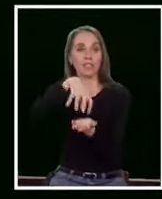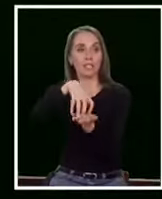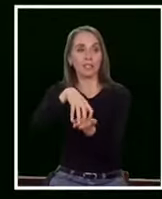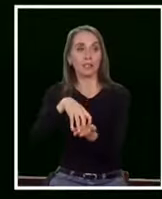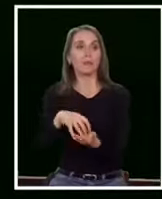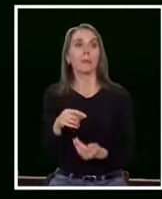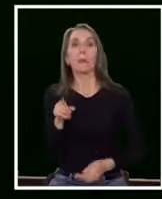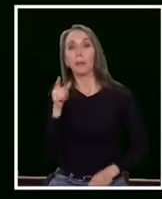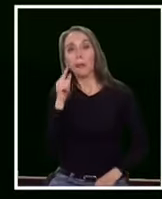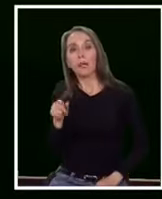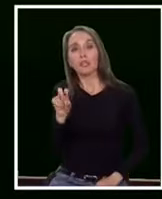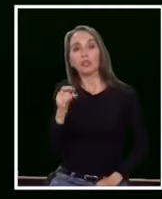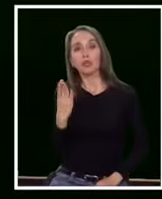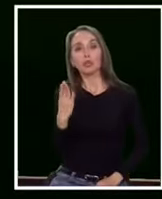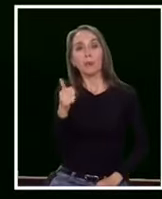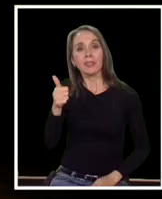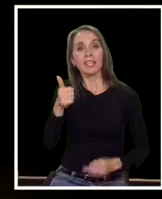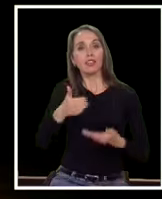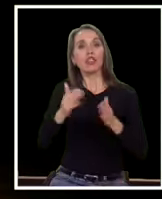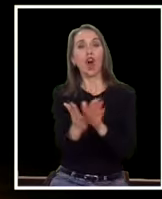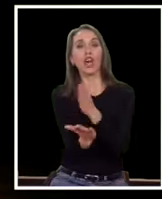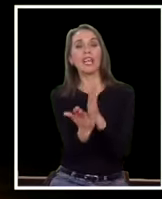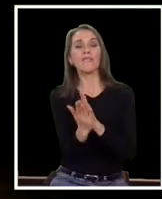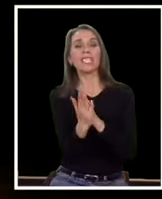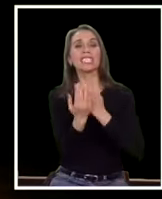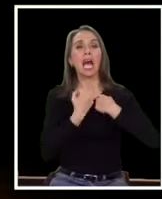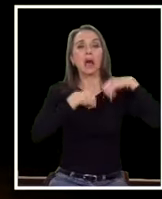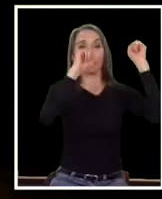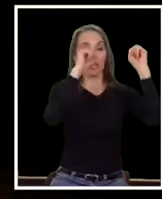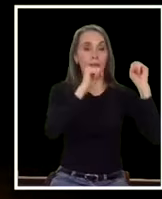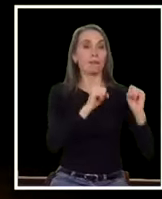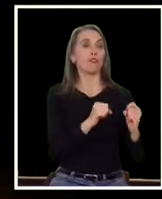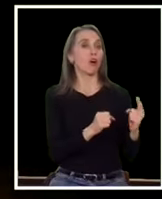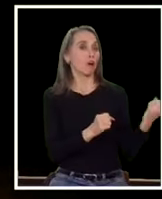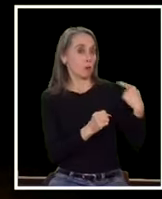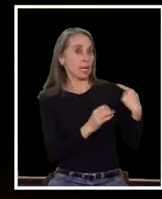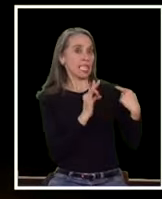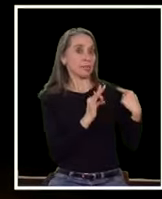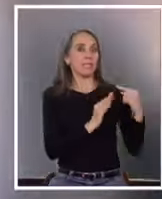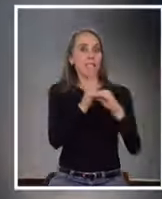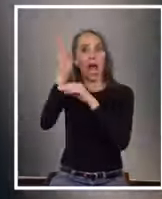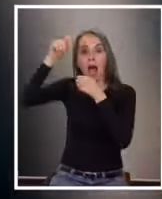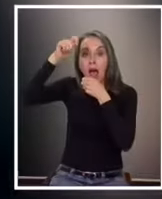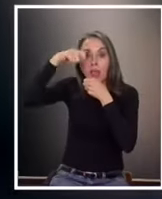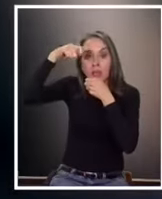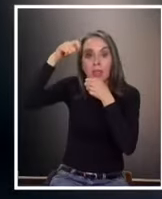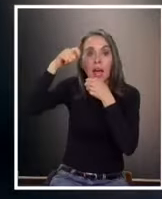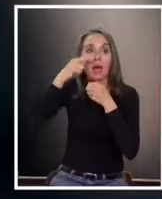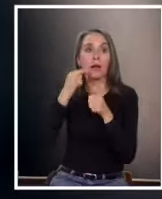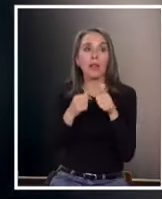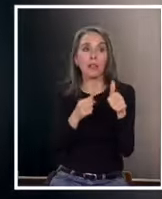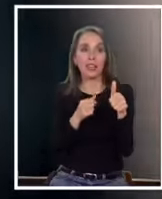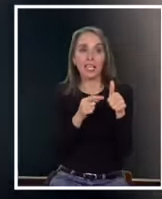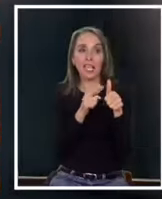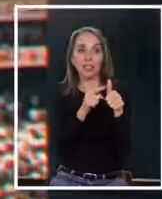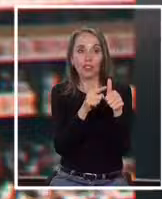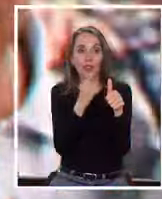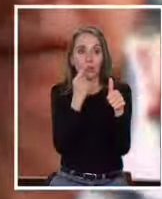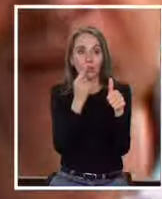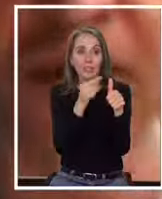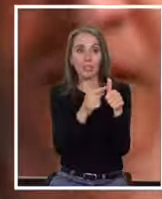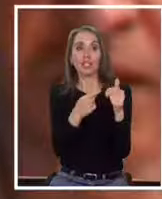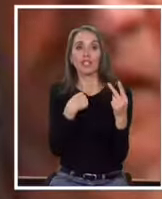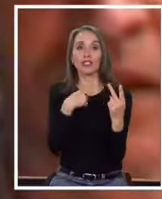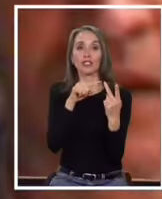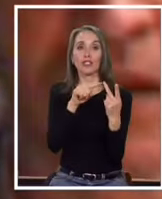era subdirector de la revista Triunfo. Y fuimos como enviados especiales a ese mundial, el director, que era Héctor Vega Onesime,